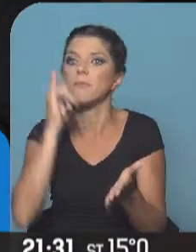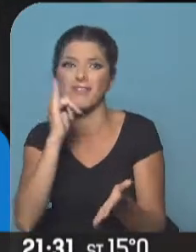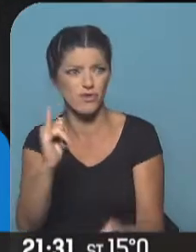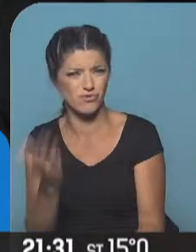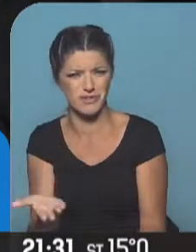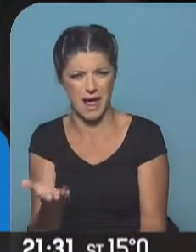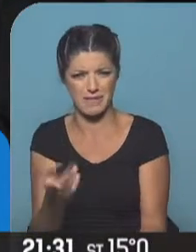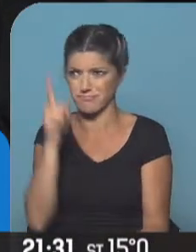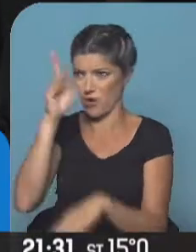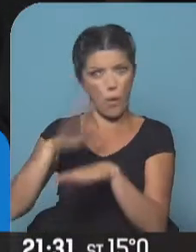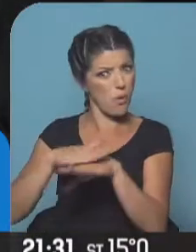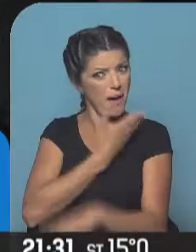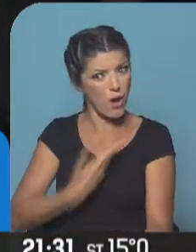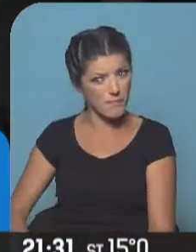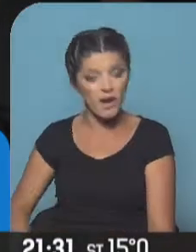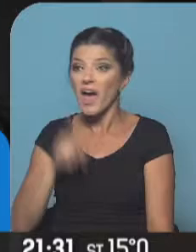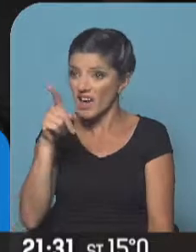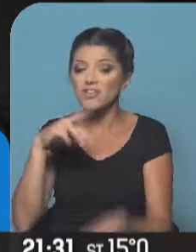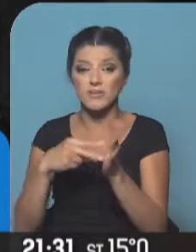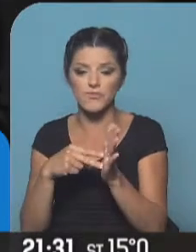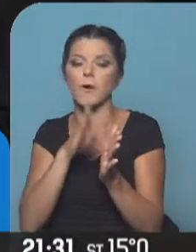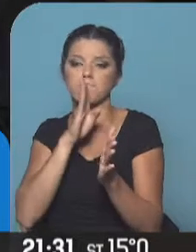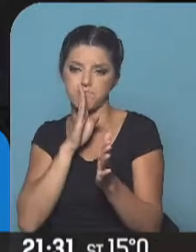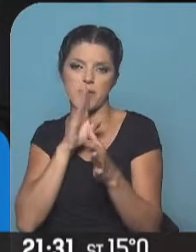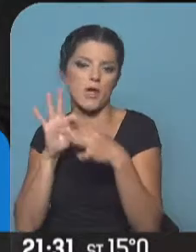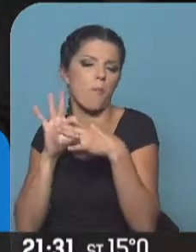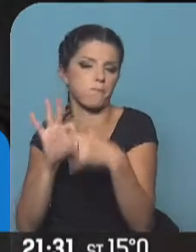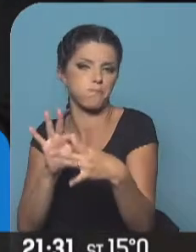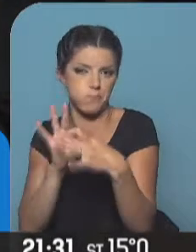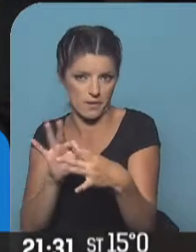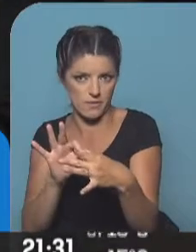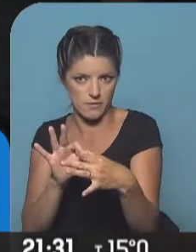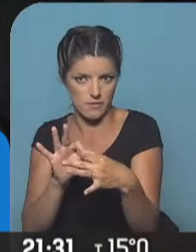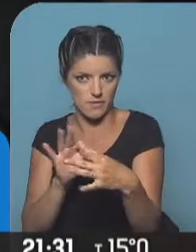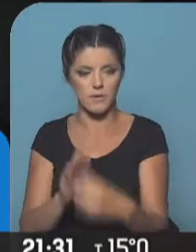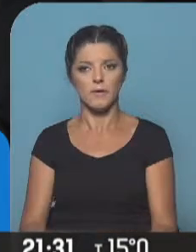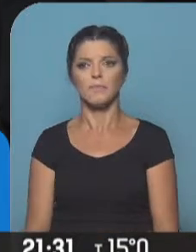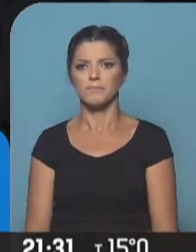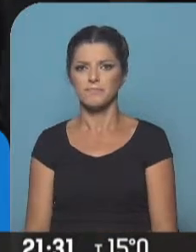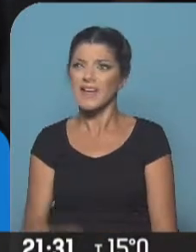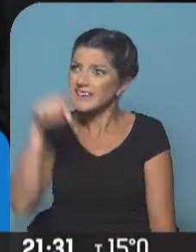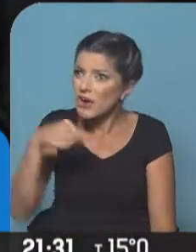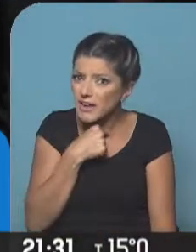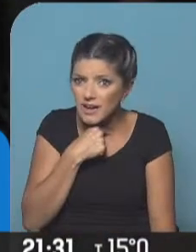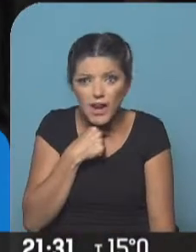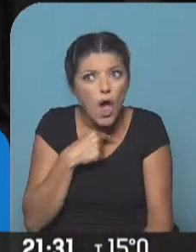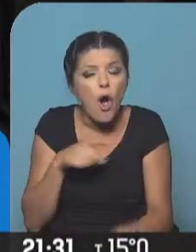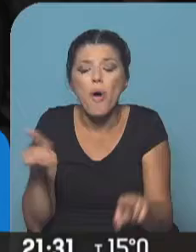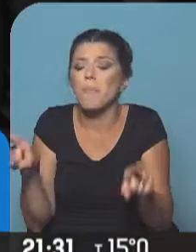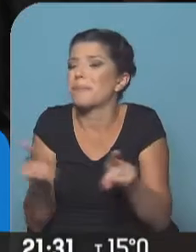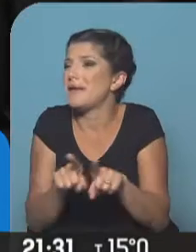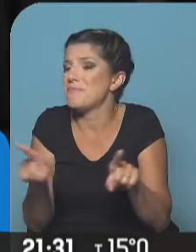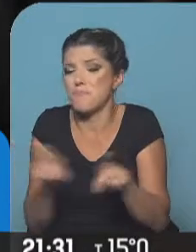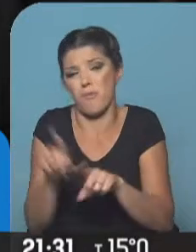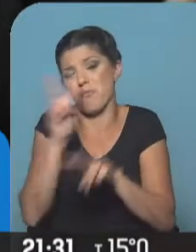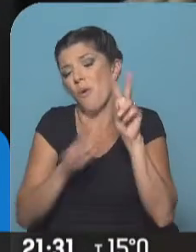Ese es el silencio cómplice e inhumano al que quisieron someternos. Y ahora quieren hacer lo mismo. Por eso